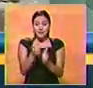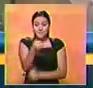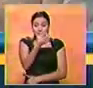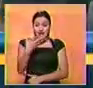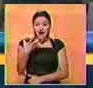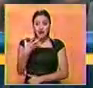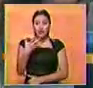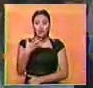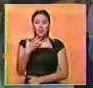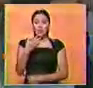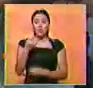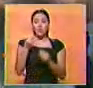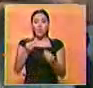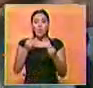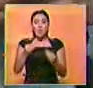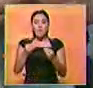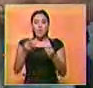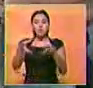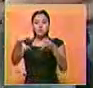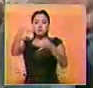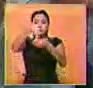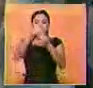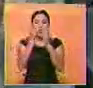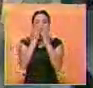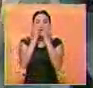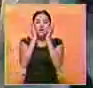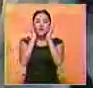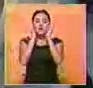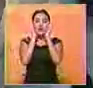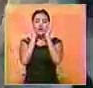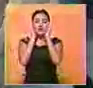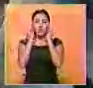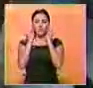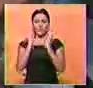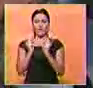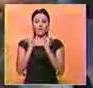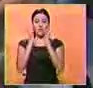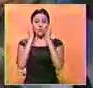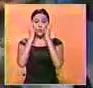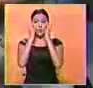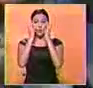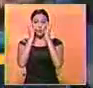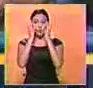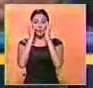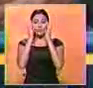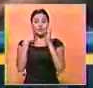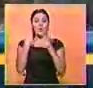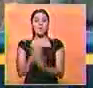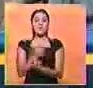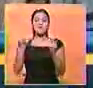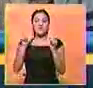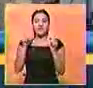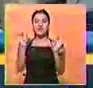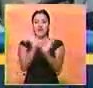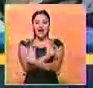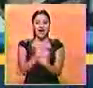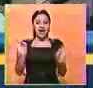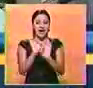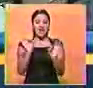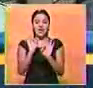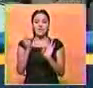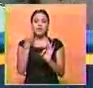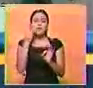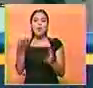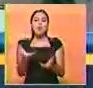presión, hacer oclusión sobre el tejido, va a dar efecto tensor y al mismo tiempo no va a permitir que ninguno de los ingredientes se